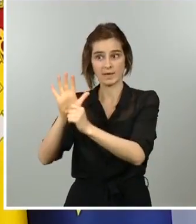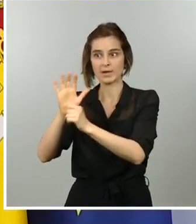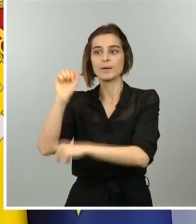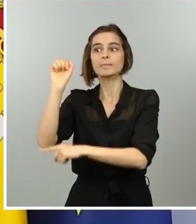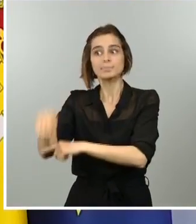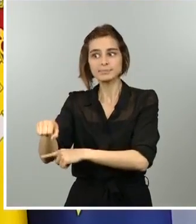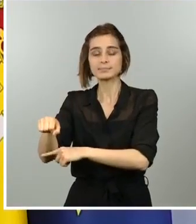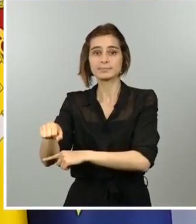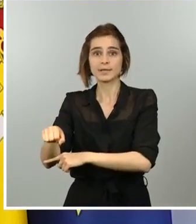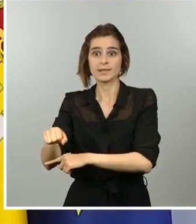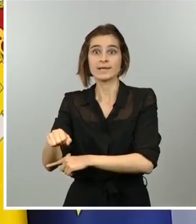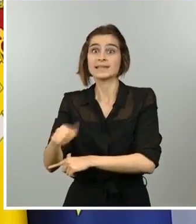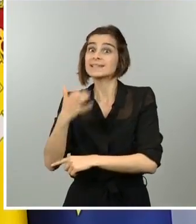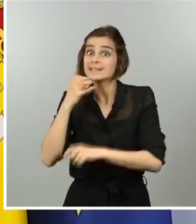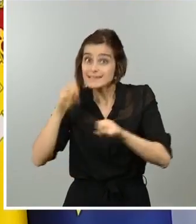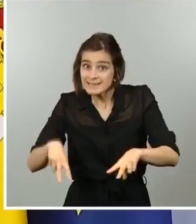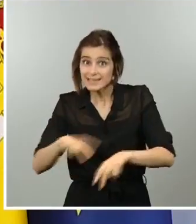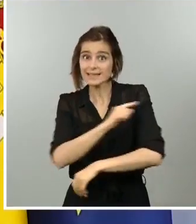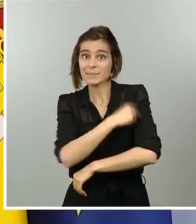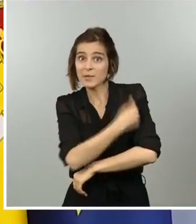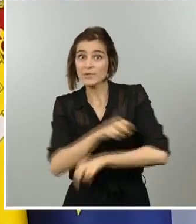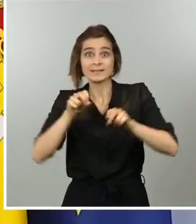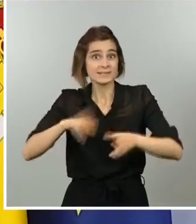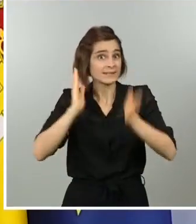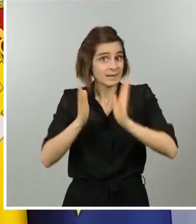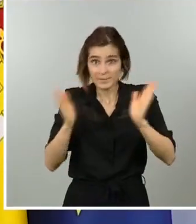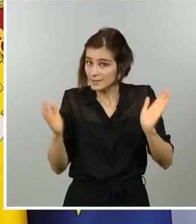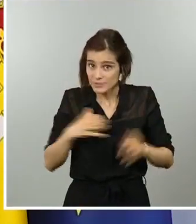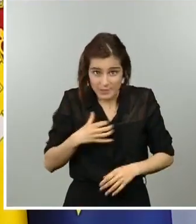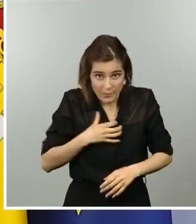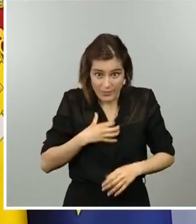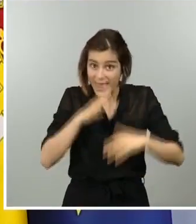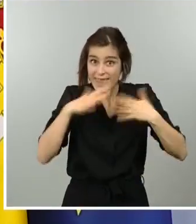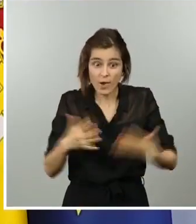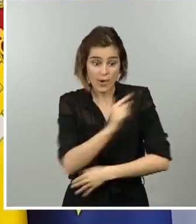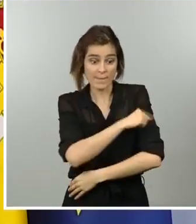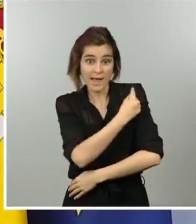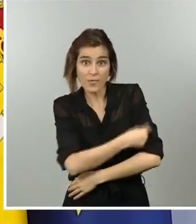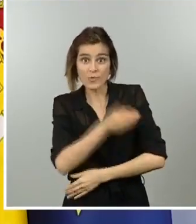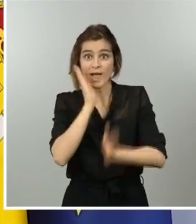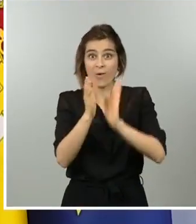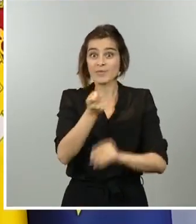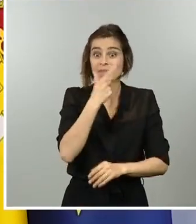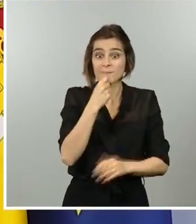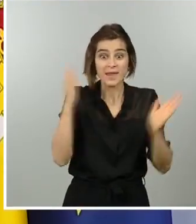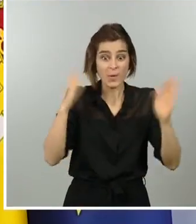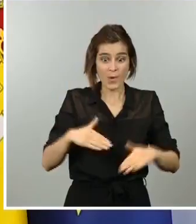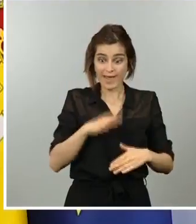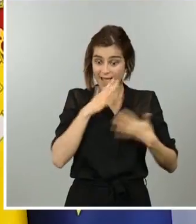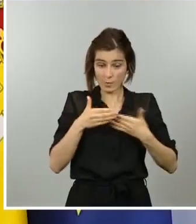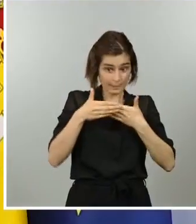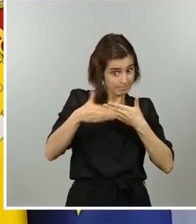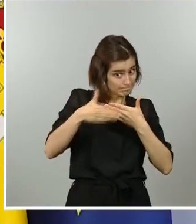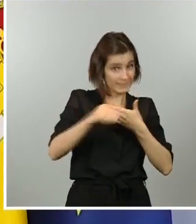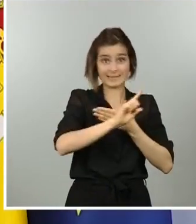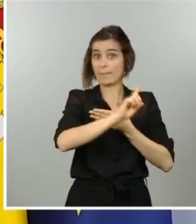esto no lo tenemos. Ni lo tenemos a la vista en un periodo de tiempo corto. Por tanto, hay que aprender